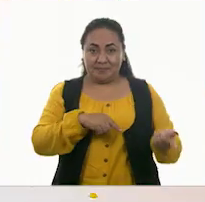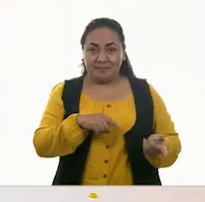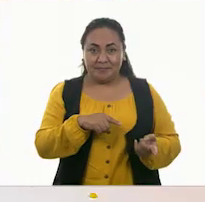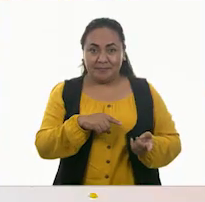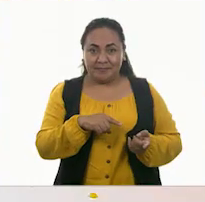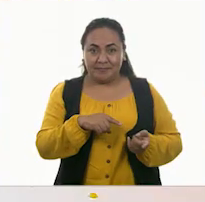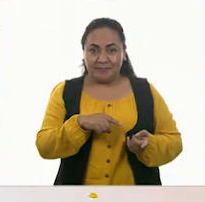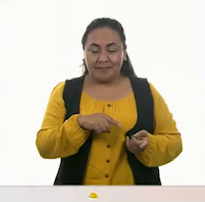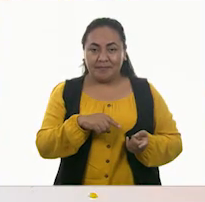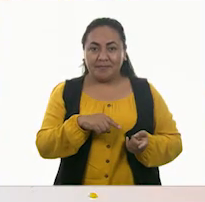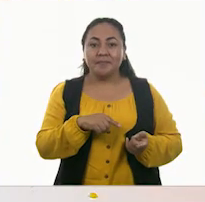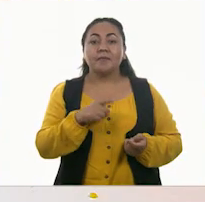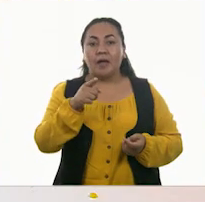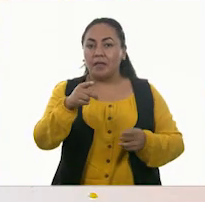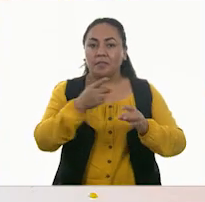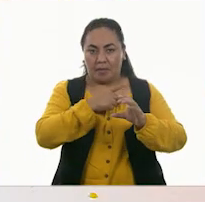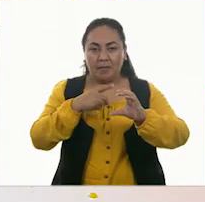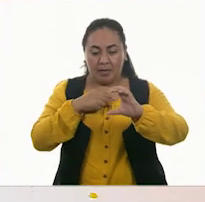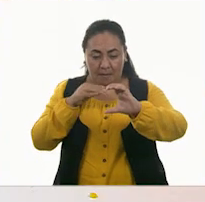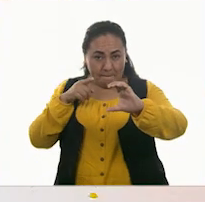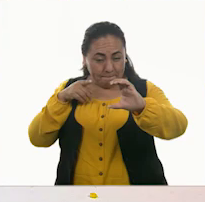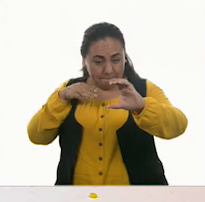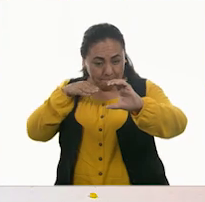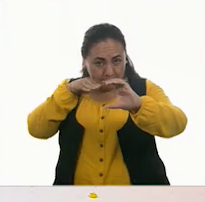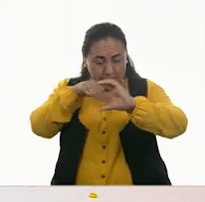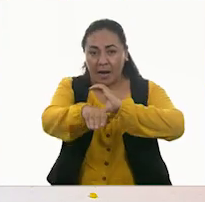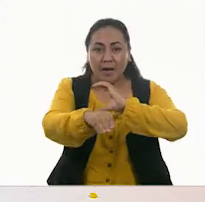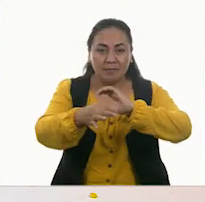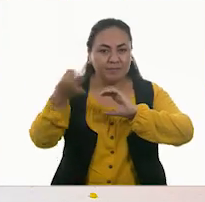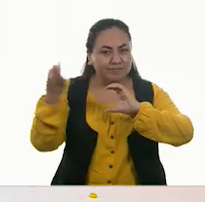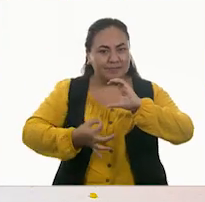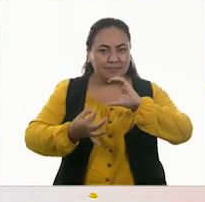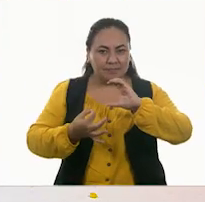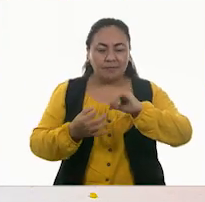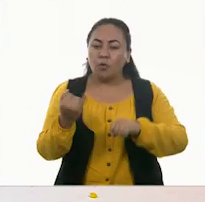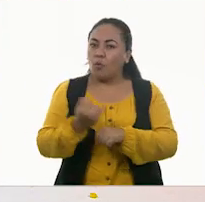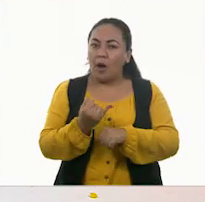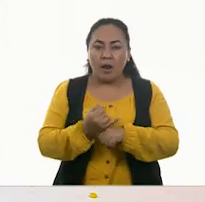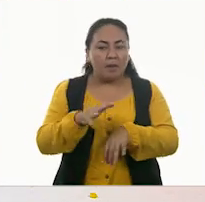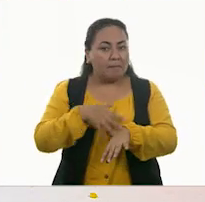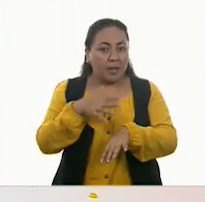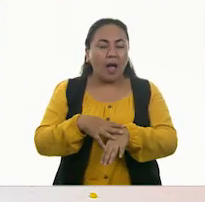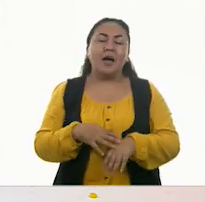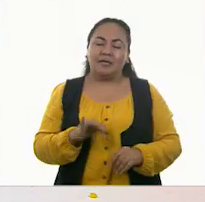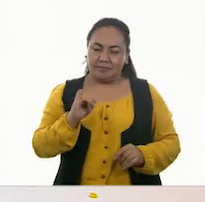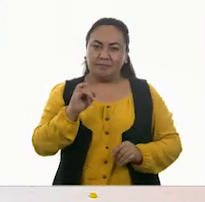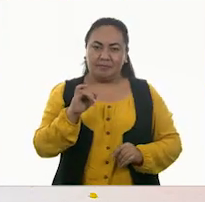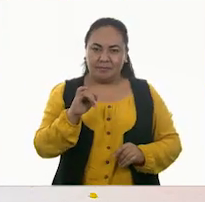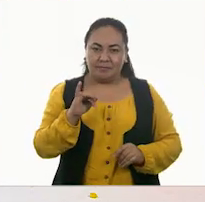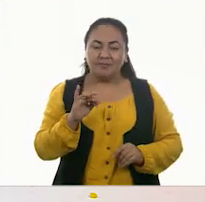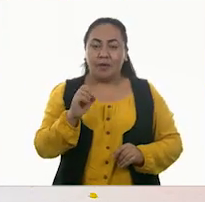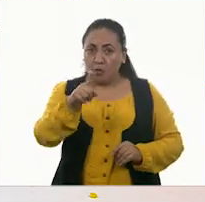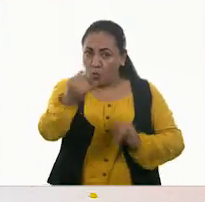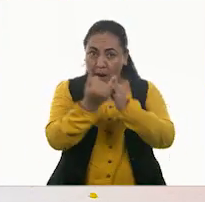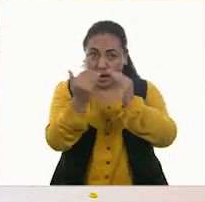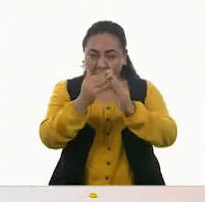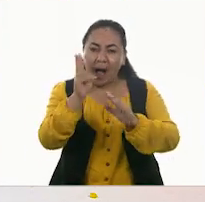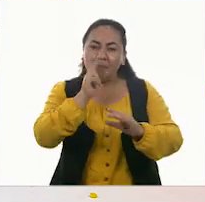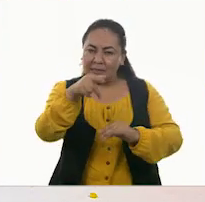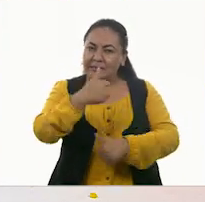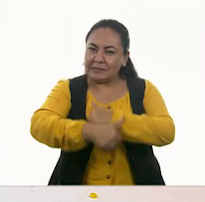que entrar por el rollito. ¿Tengo que usar igual los pies solamente? Así es, por favor. Allá en casita. Bien. Si podemos, allá en